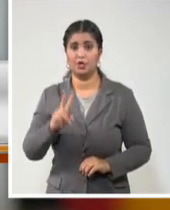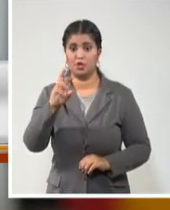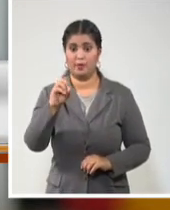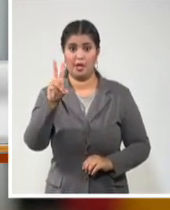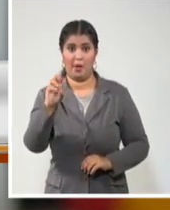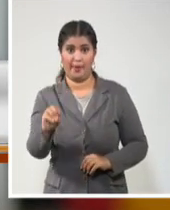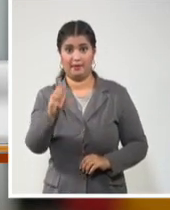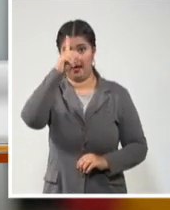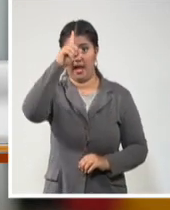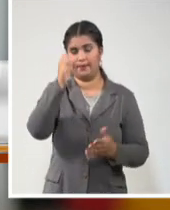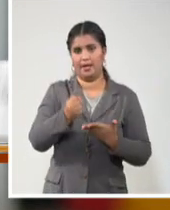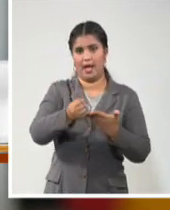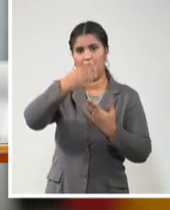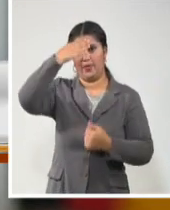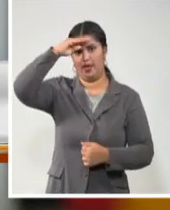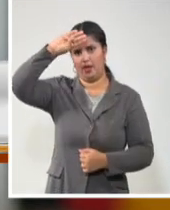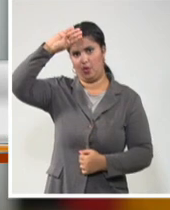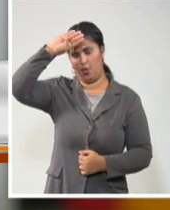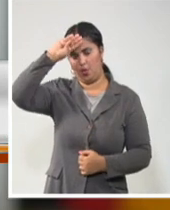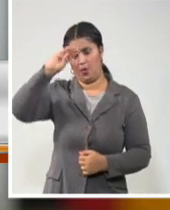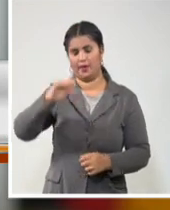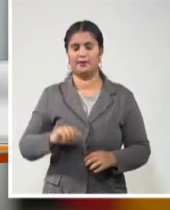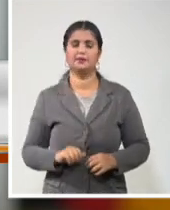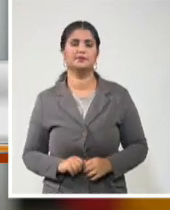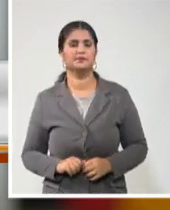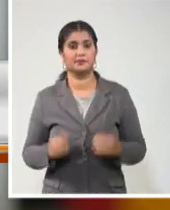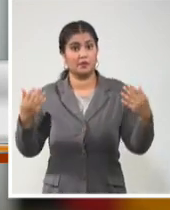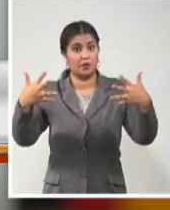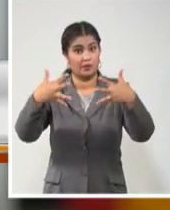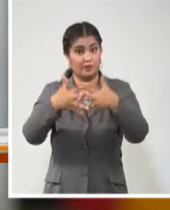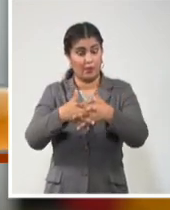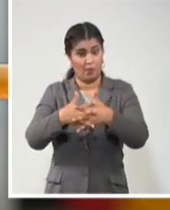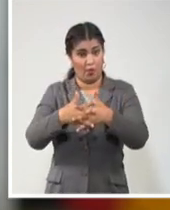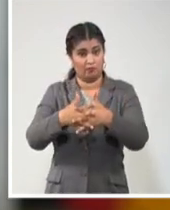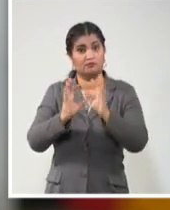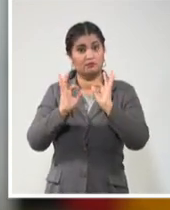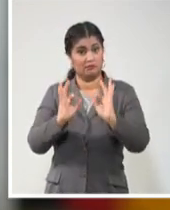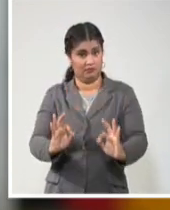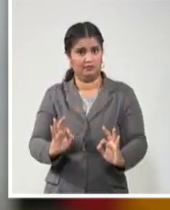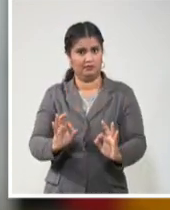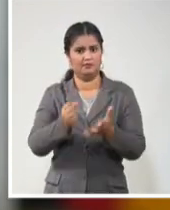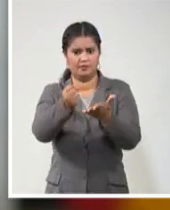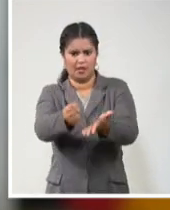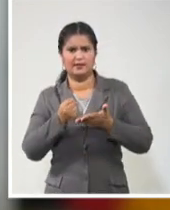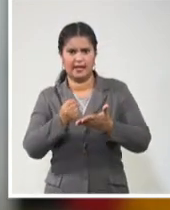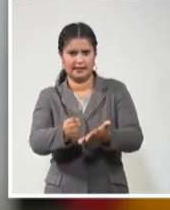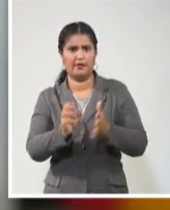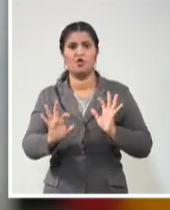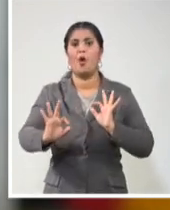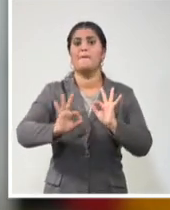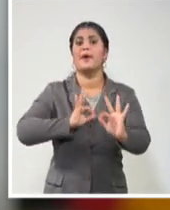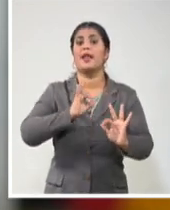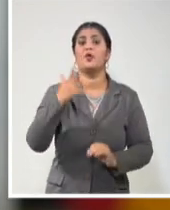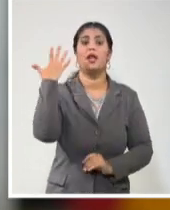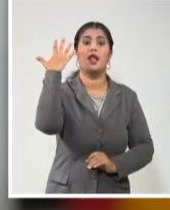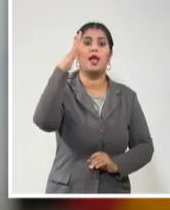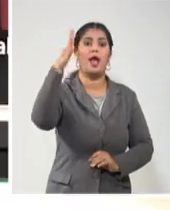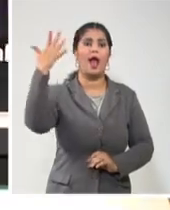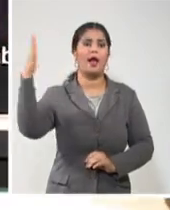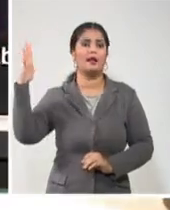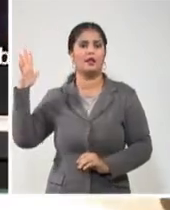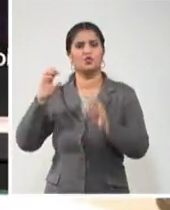Por primera vez, la eólica y la solar superan la producción de los combustibles fósiles. Actualmente, el abastecimiento de la energía se basa en